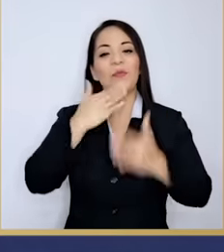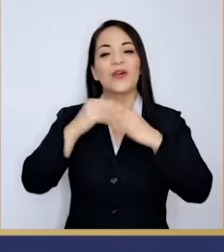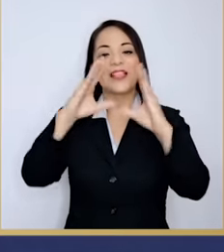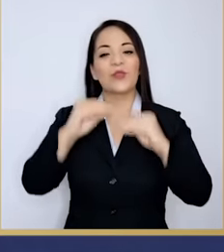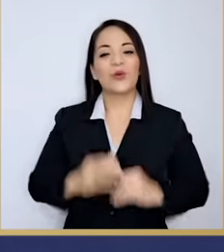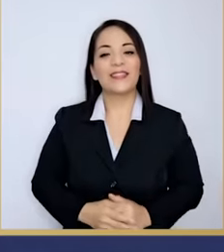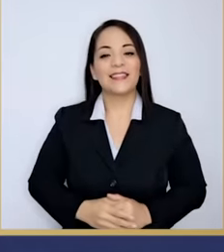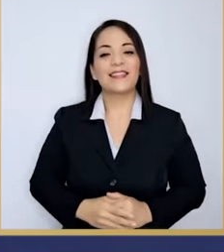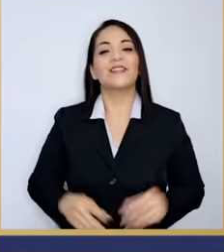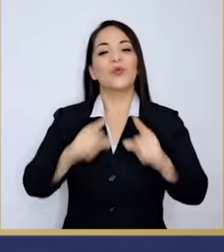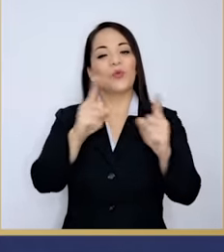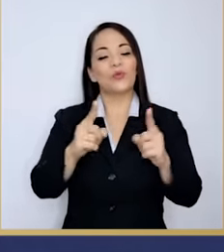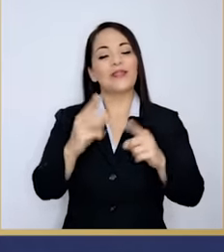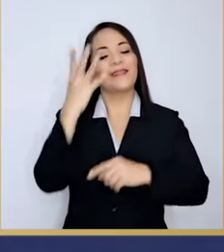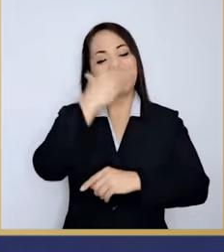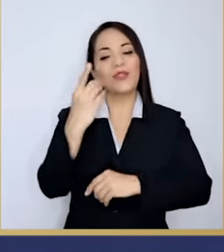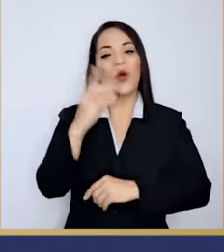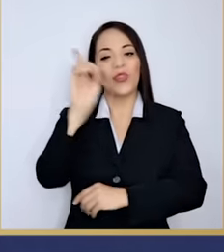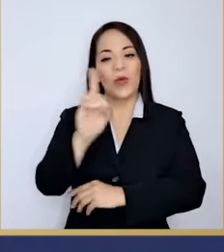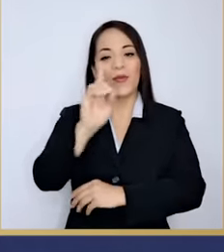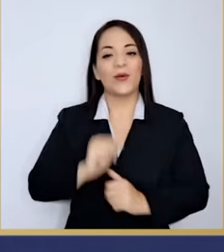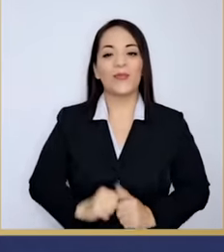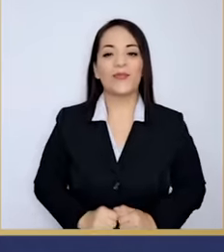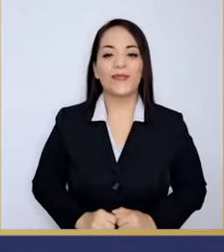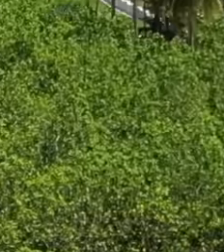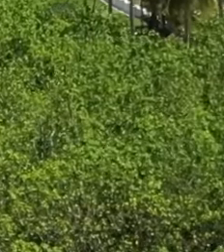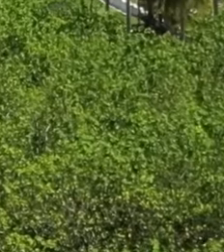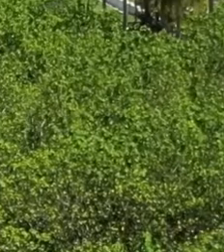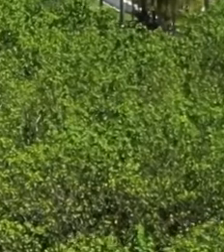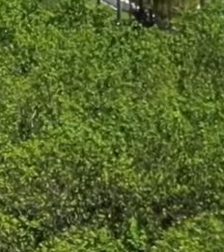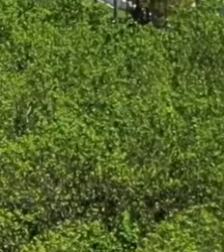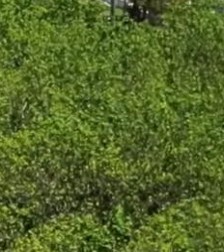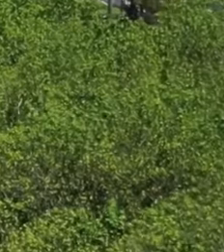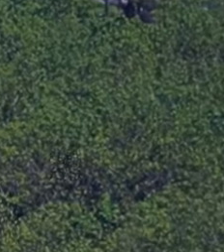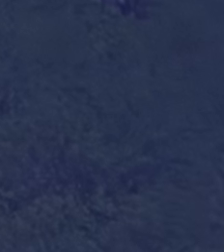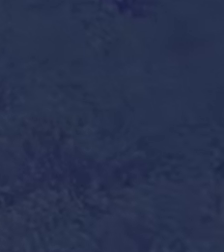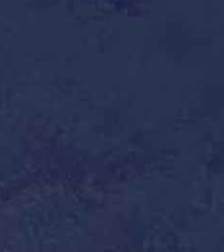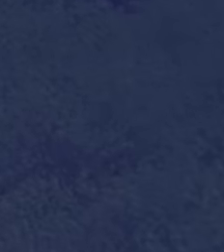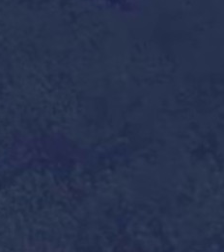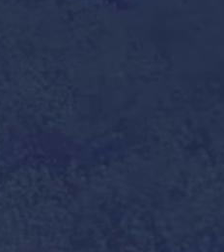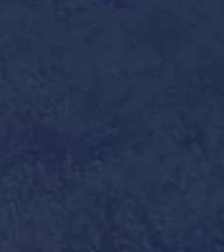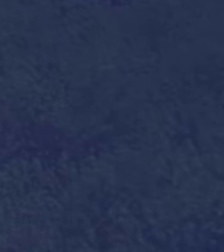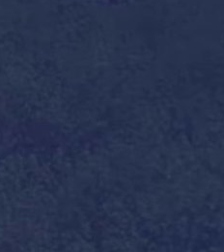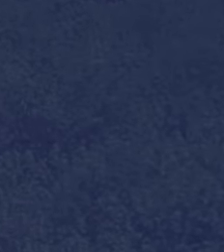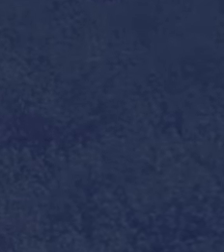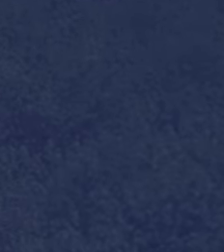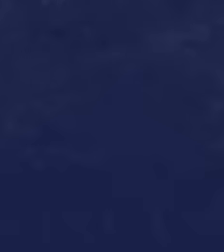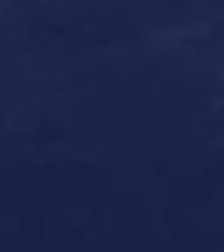noches. Que pasen un lindo domingo. Costa Rica tiene un firme